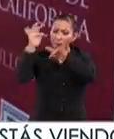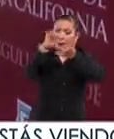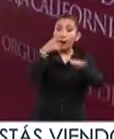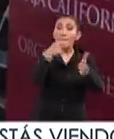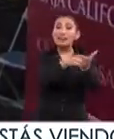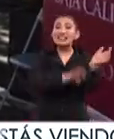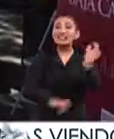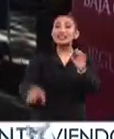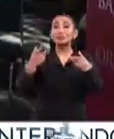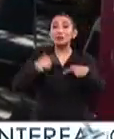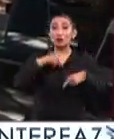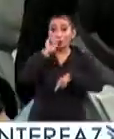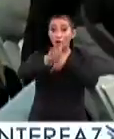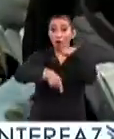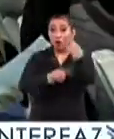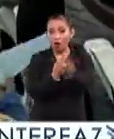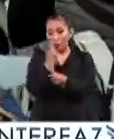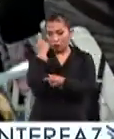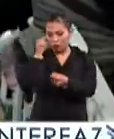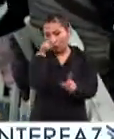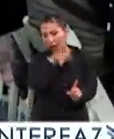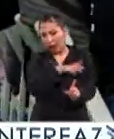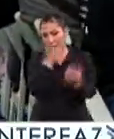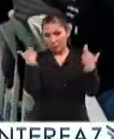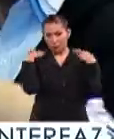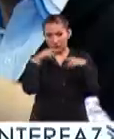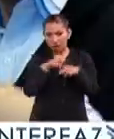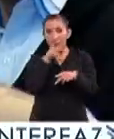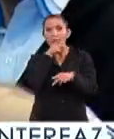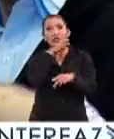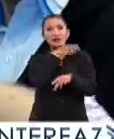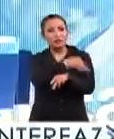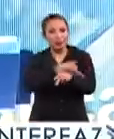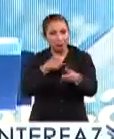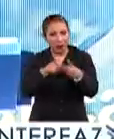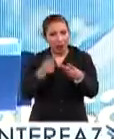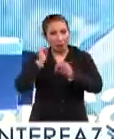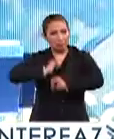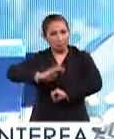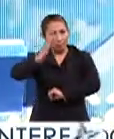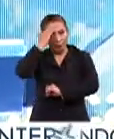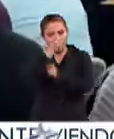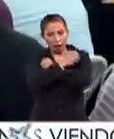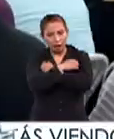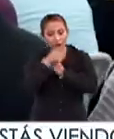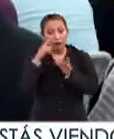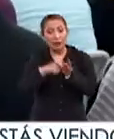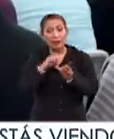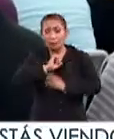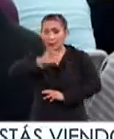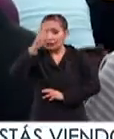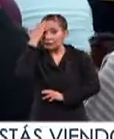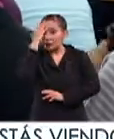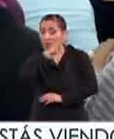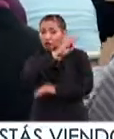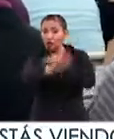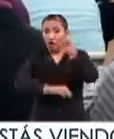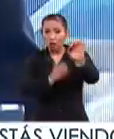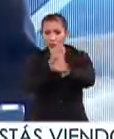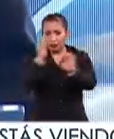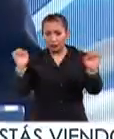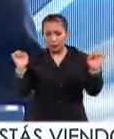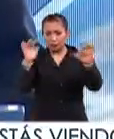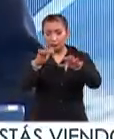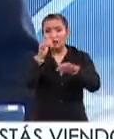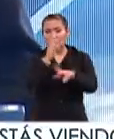más de 1,500 asistentes, entre ellos profesores, padres de familia, autoridades educativas y especialistas de todo el estado.